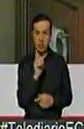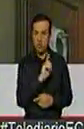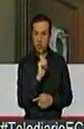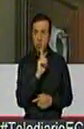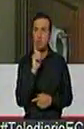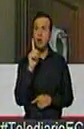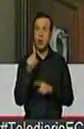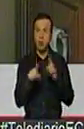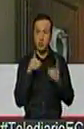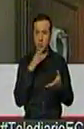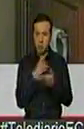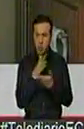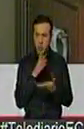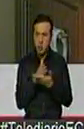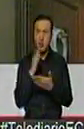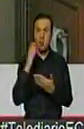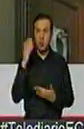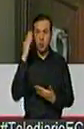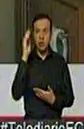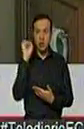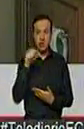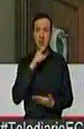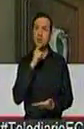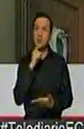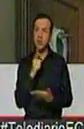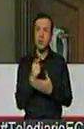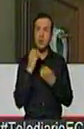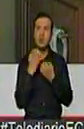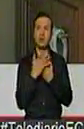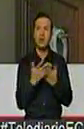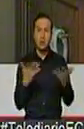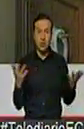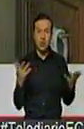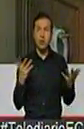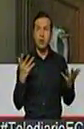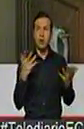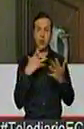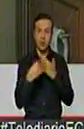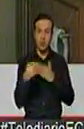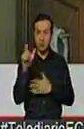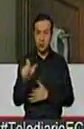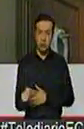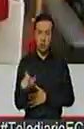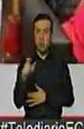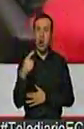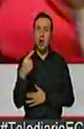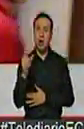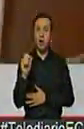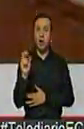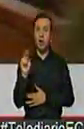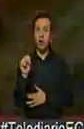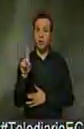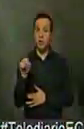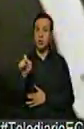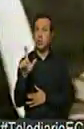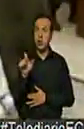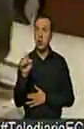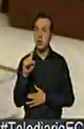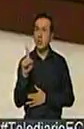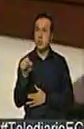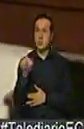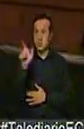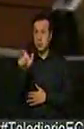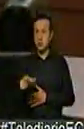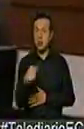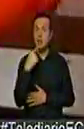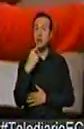de los medios y de parte de la política sí. Se está tratando de tapar la fuga del señor Ramiro González. Además, en contra de Larrea está